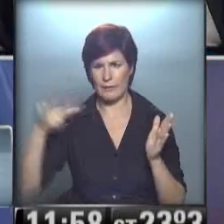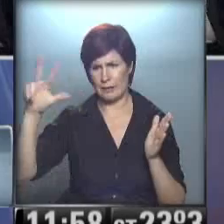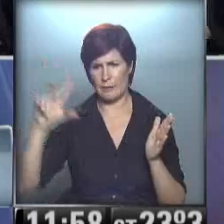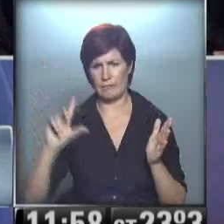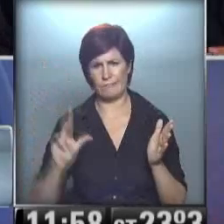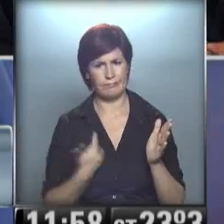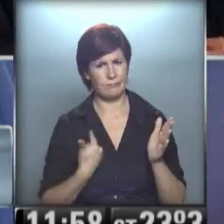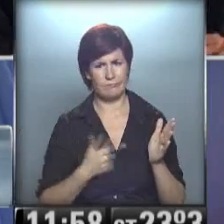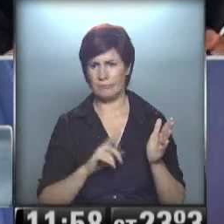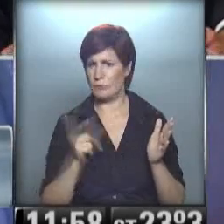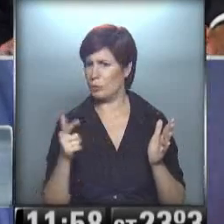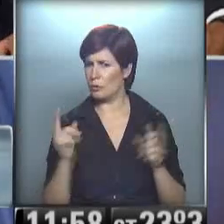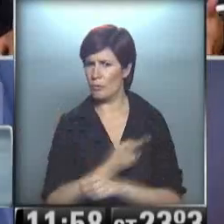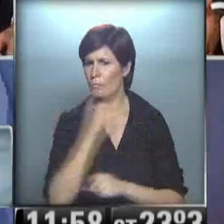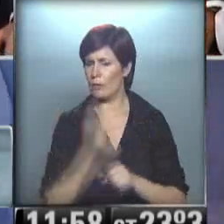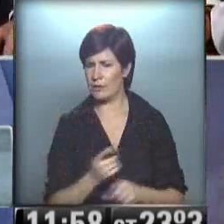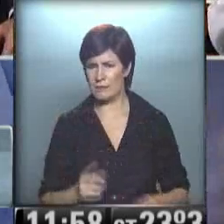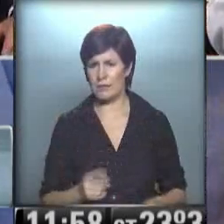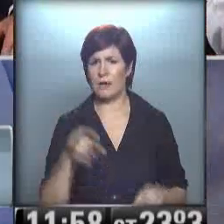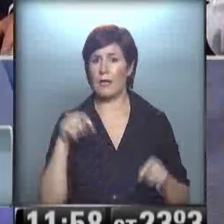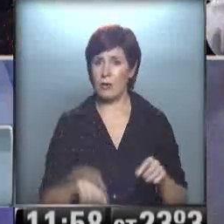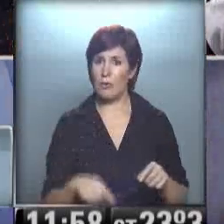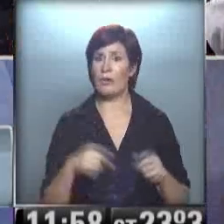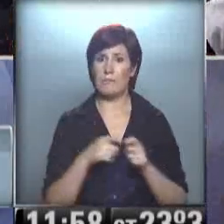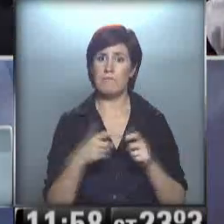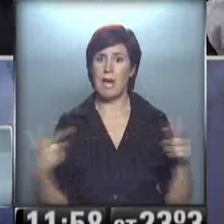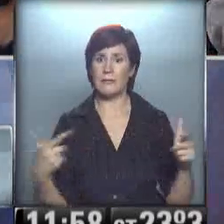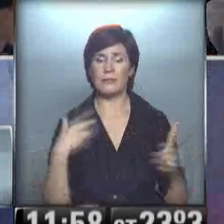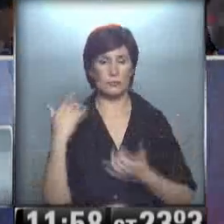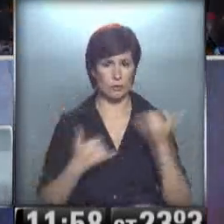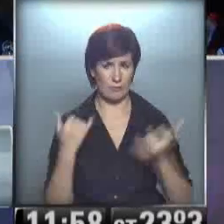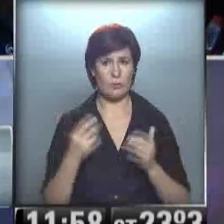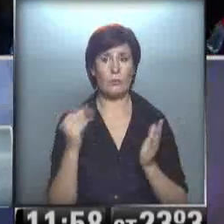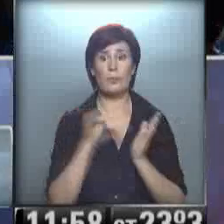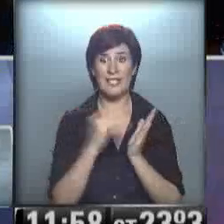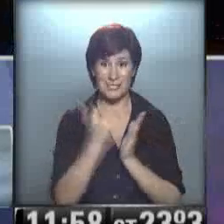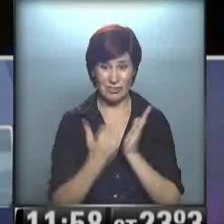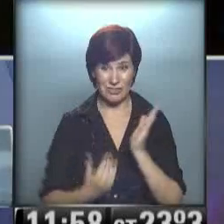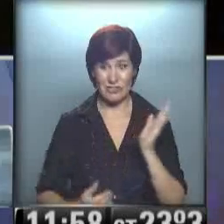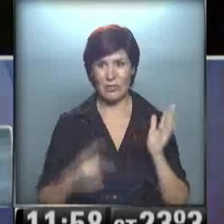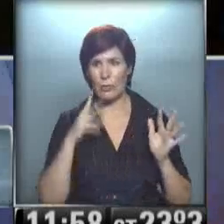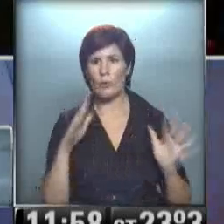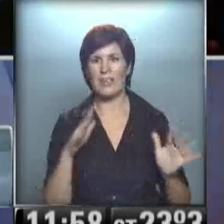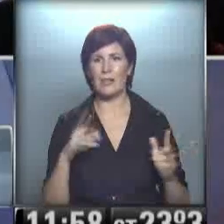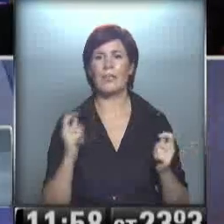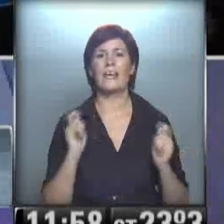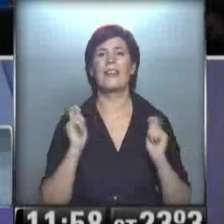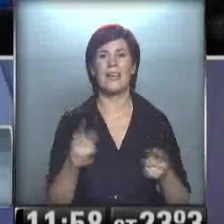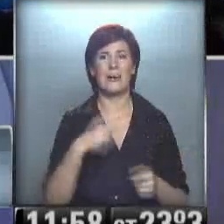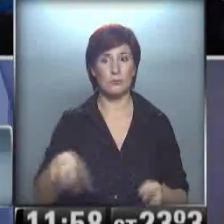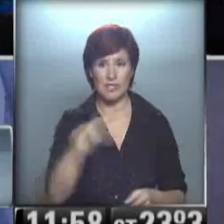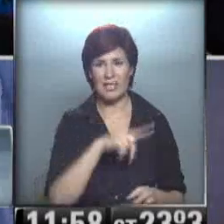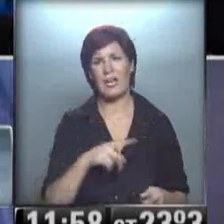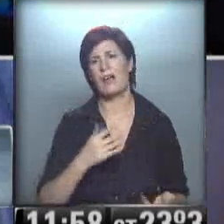Que están sumando. Aparte vamos a contarle a la gente que esos precios acordados, esos precios cuidados, no son un favor que le están haciendo a ustedes, ganan plata igual.